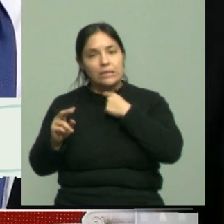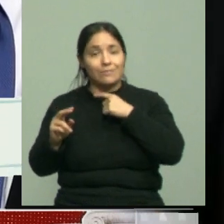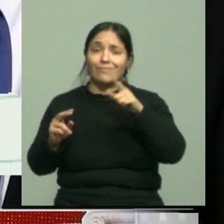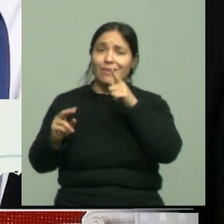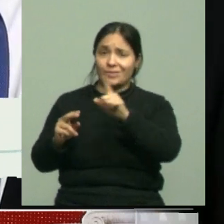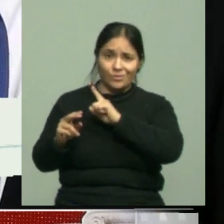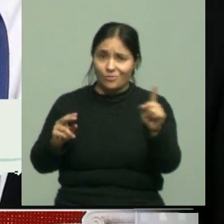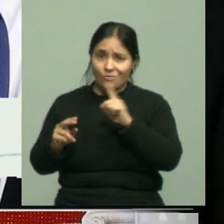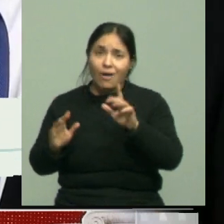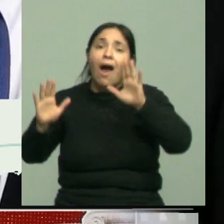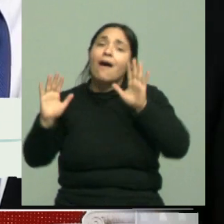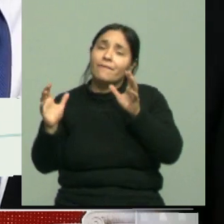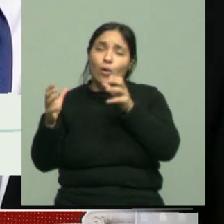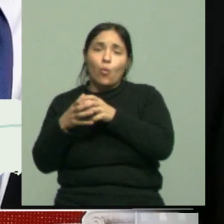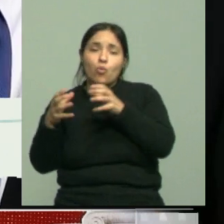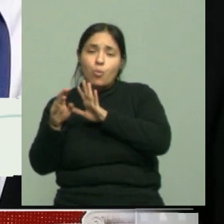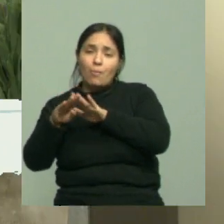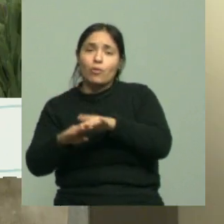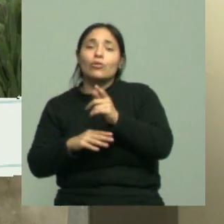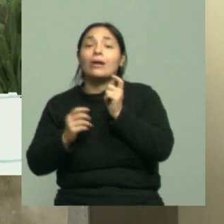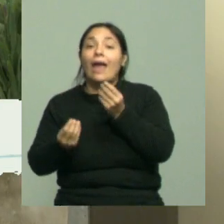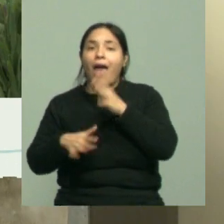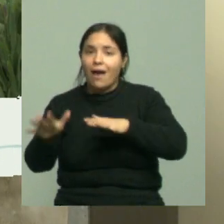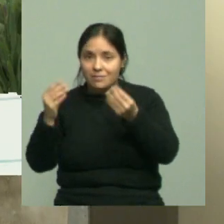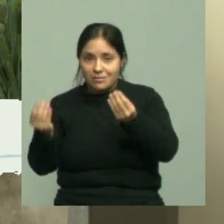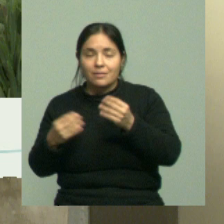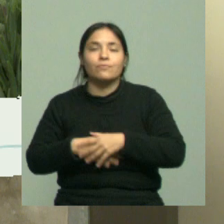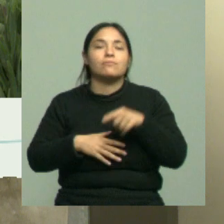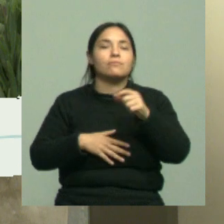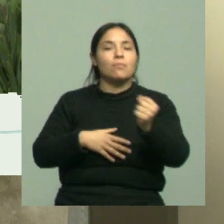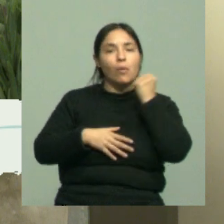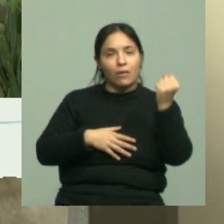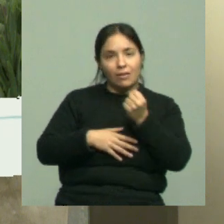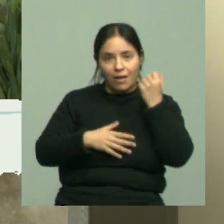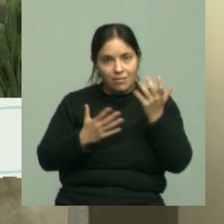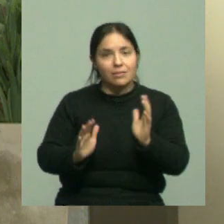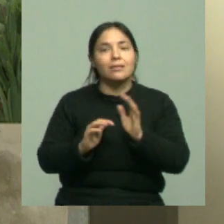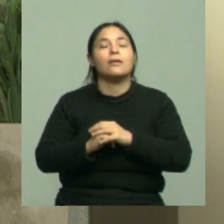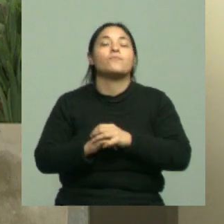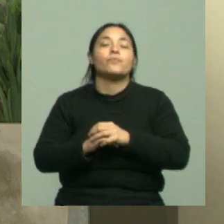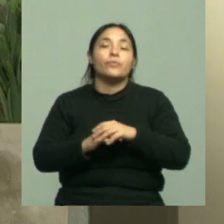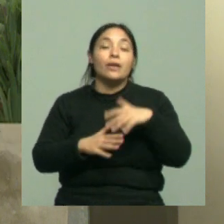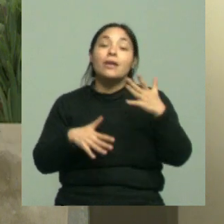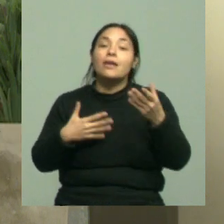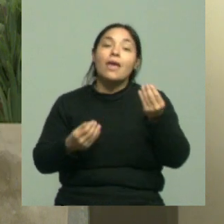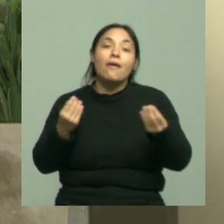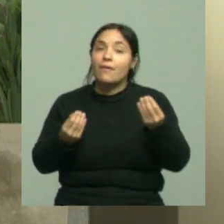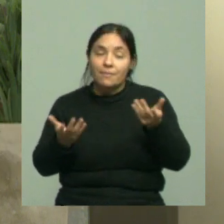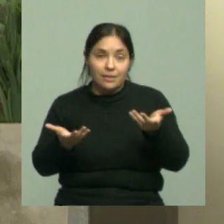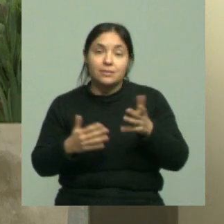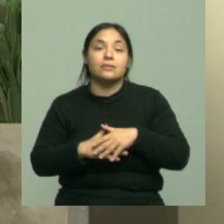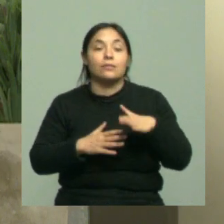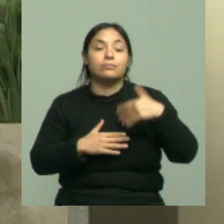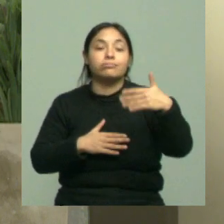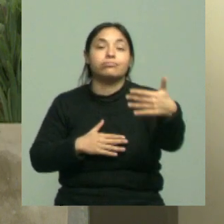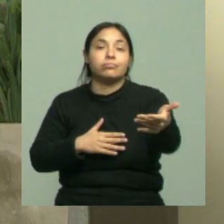íntimos cómo actúen. Sí, sin duda es fundamental esto, ¿no? ¿Qué es lo que va a suceder a partir de también un